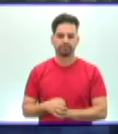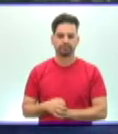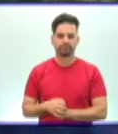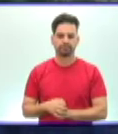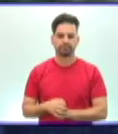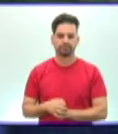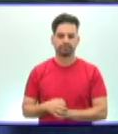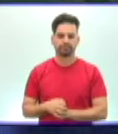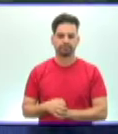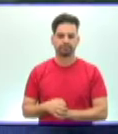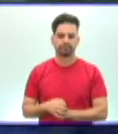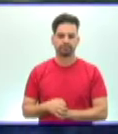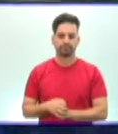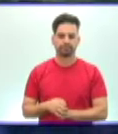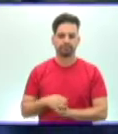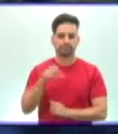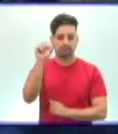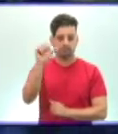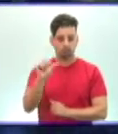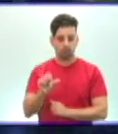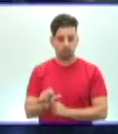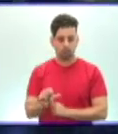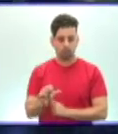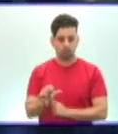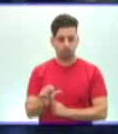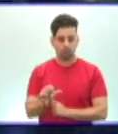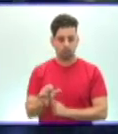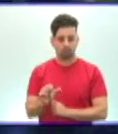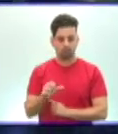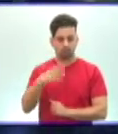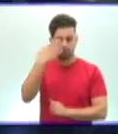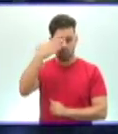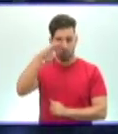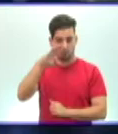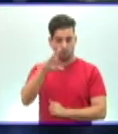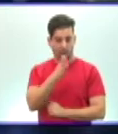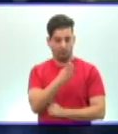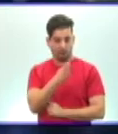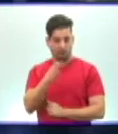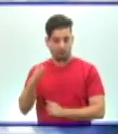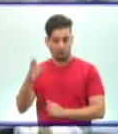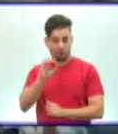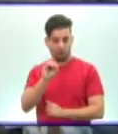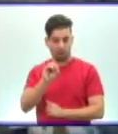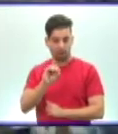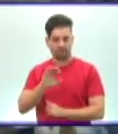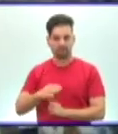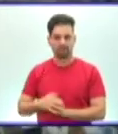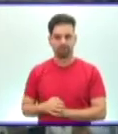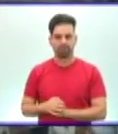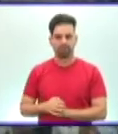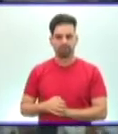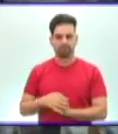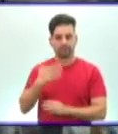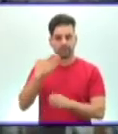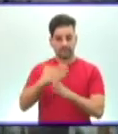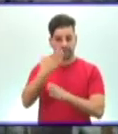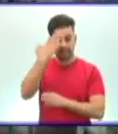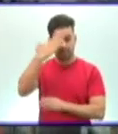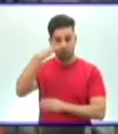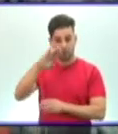Al sur del oriente cubano se identifica la bahía de Santiago de Cuba, donde deben priorizarse